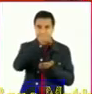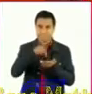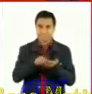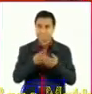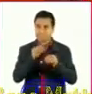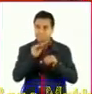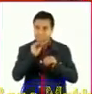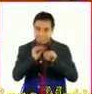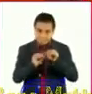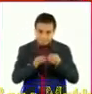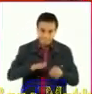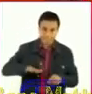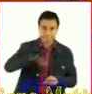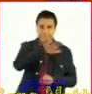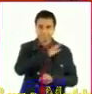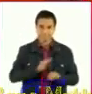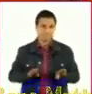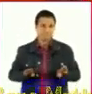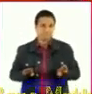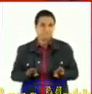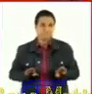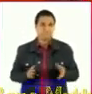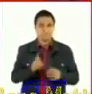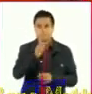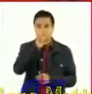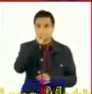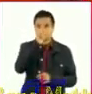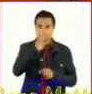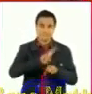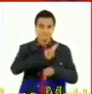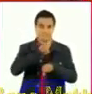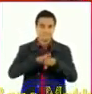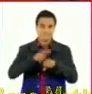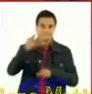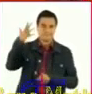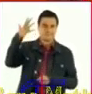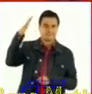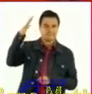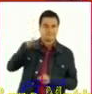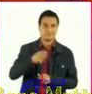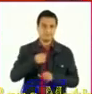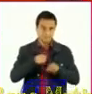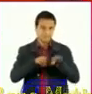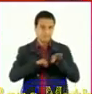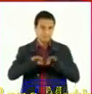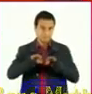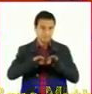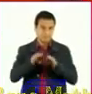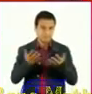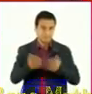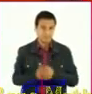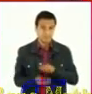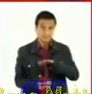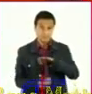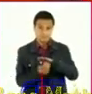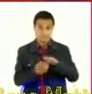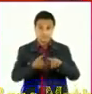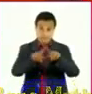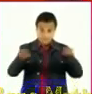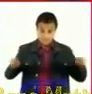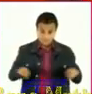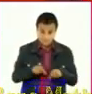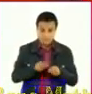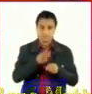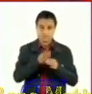tenga ciertas características como iluminación natural para poder trabajar durante el día, contar con una mesa fija para colocar